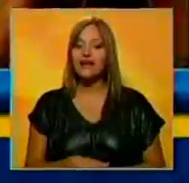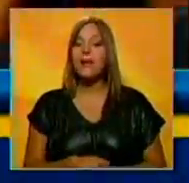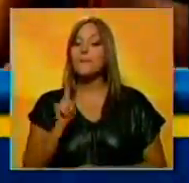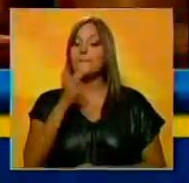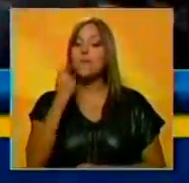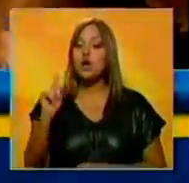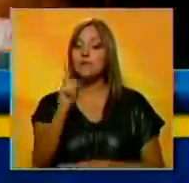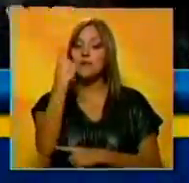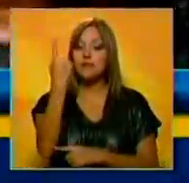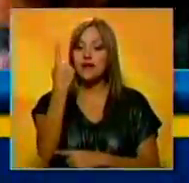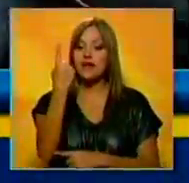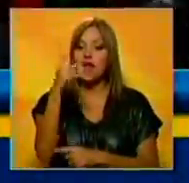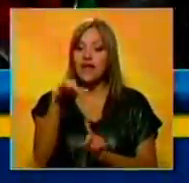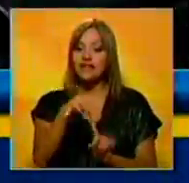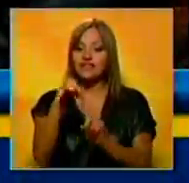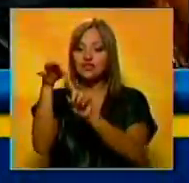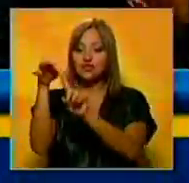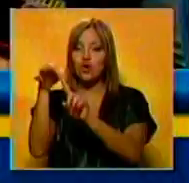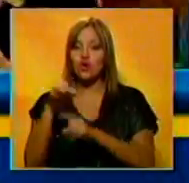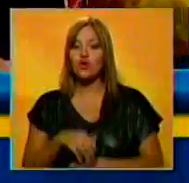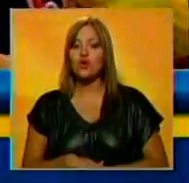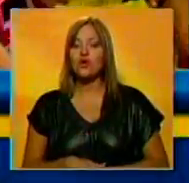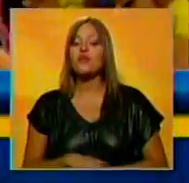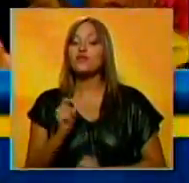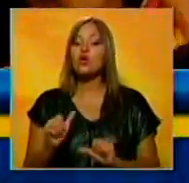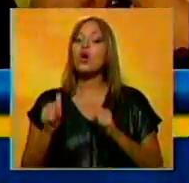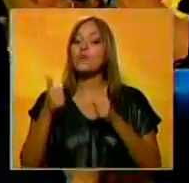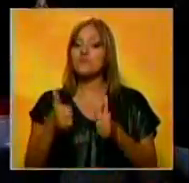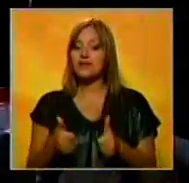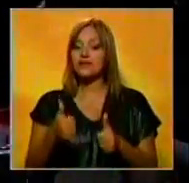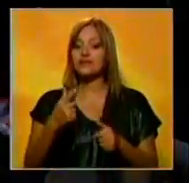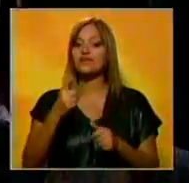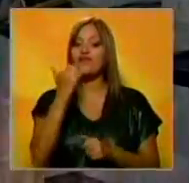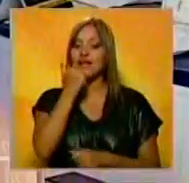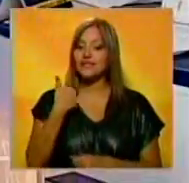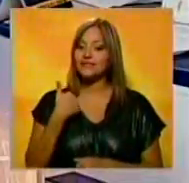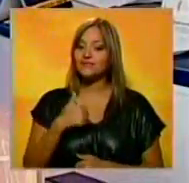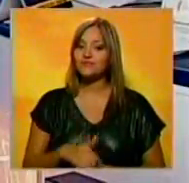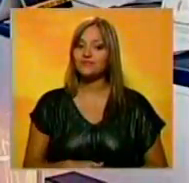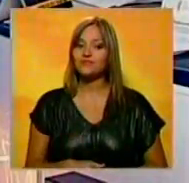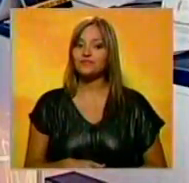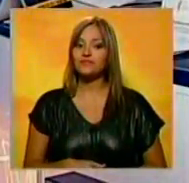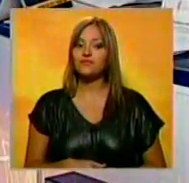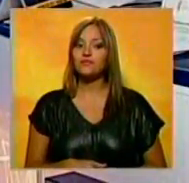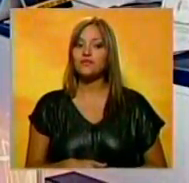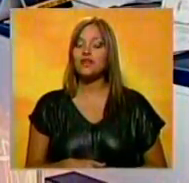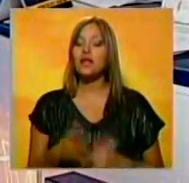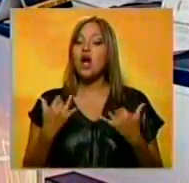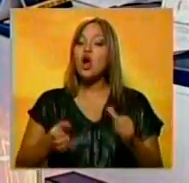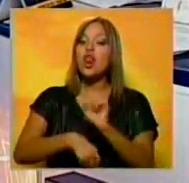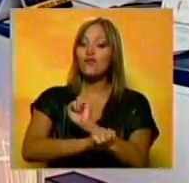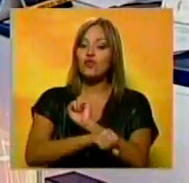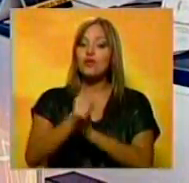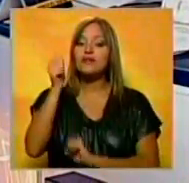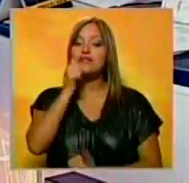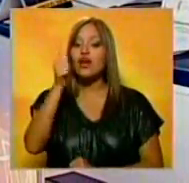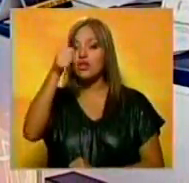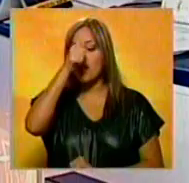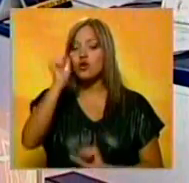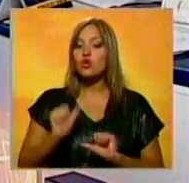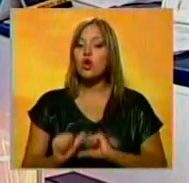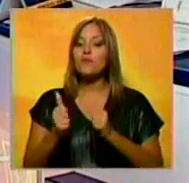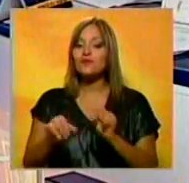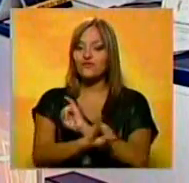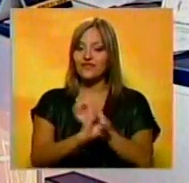primer lugar en la escogencia del draft y el inicio de la serie en Valencia. Y hablemos ahora de fútbol porque este fin de semana arrancó el